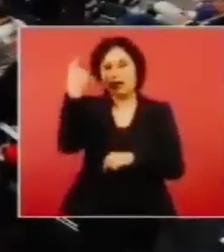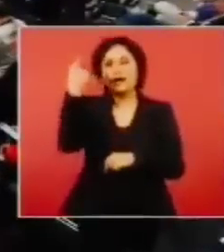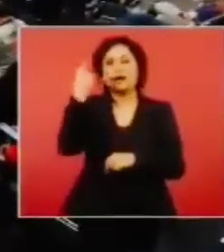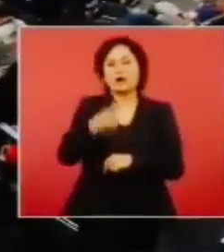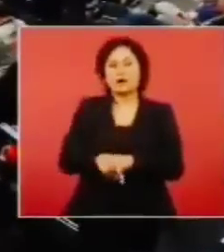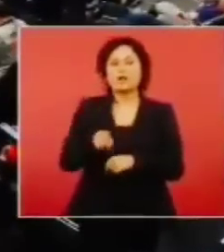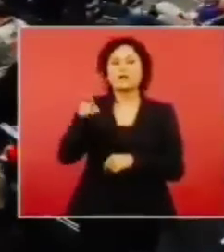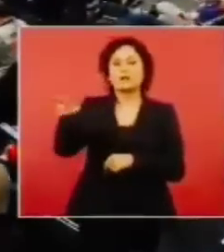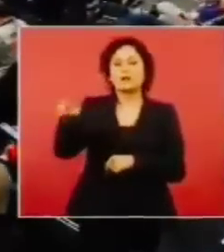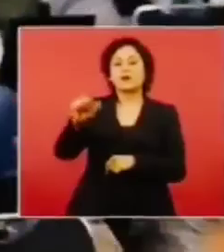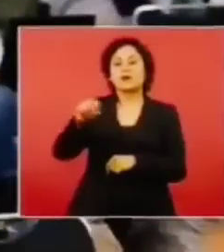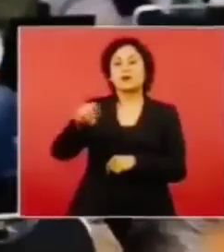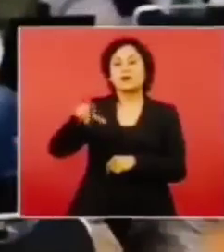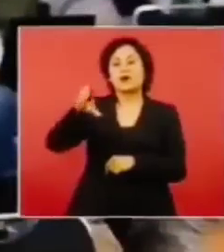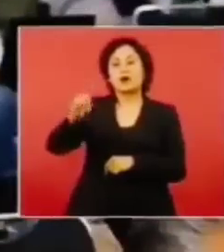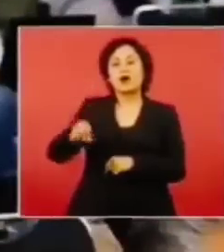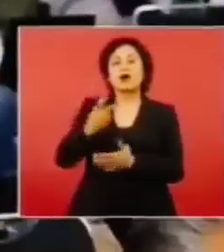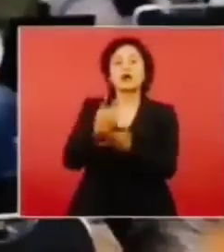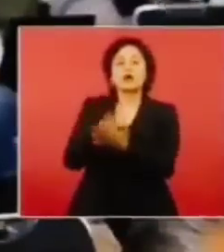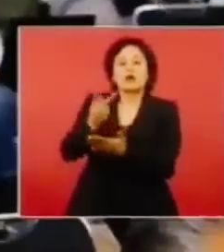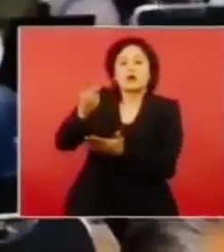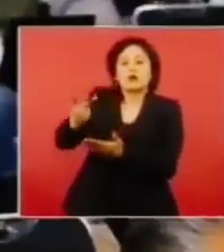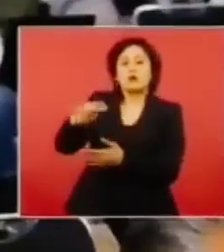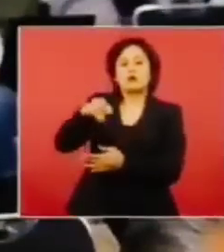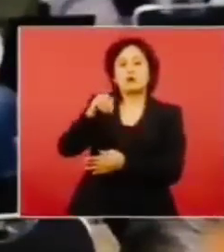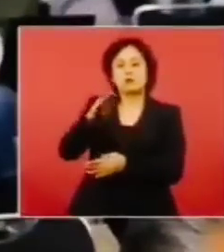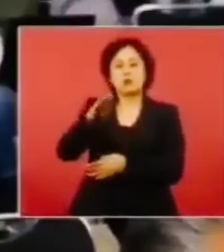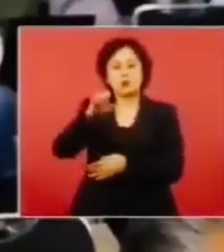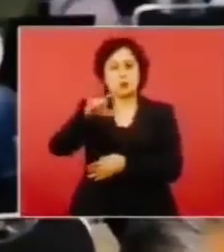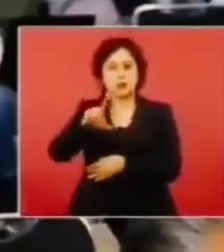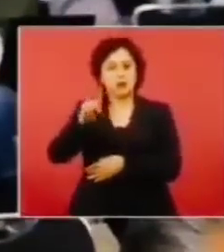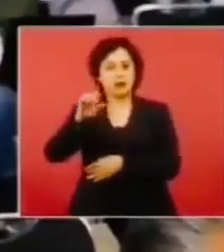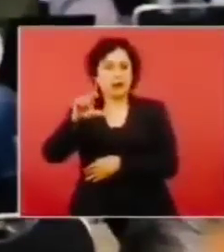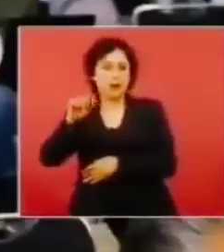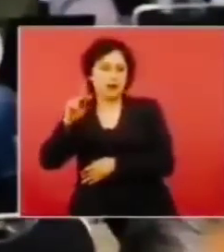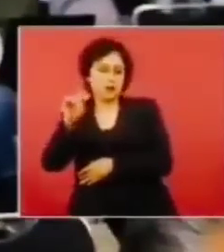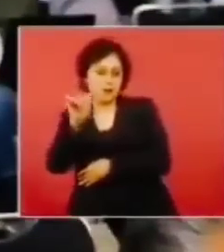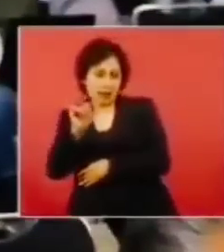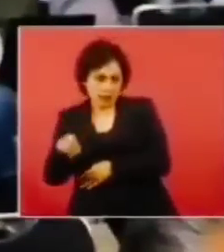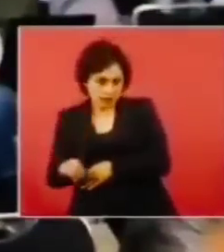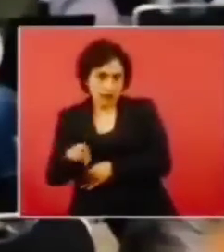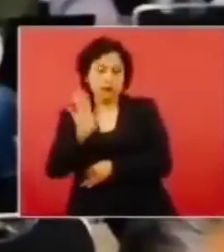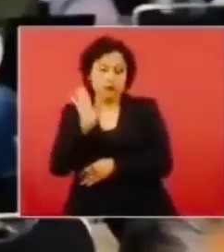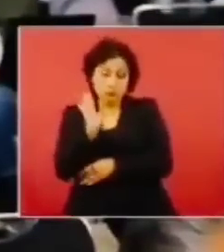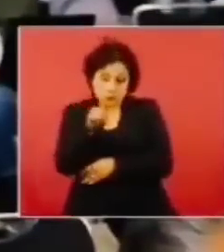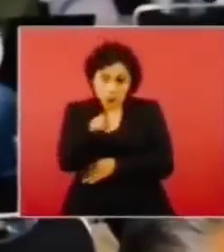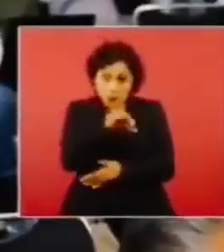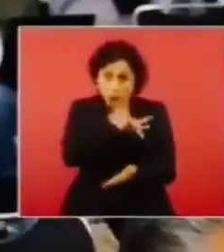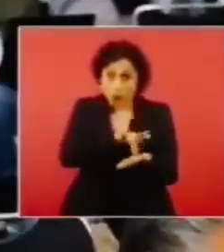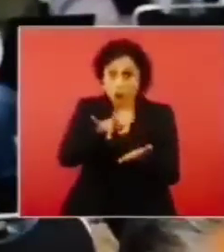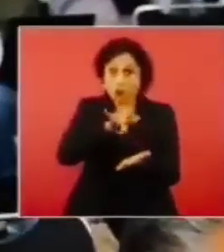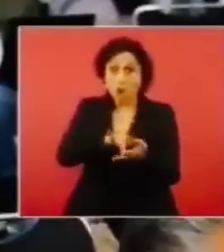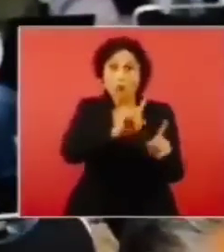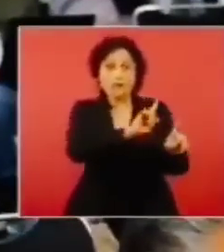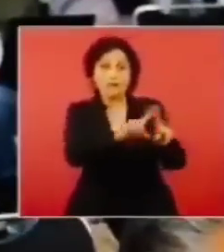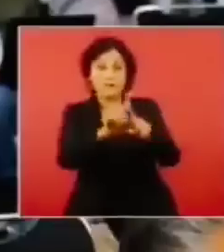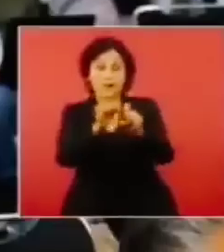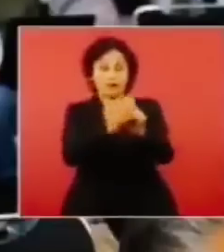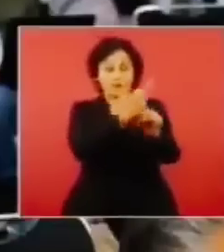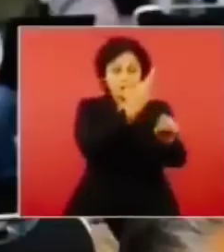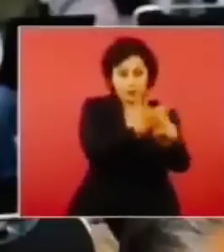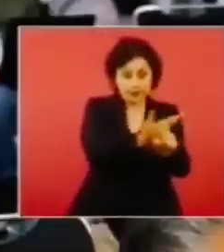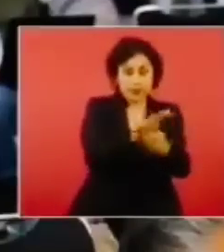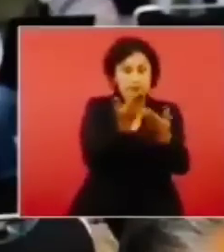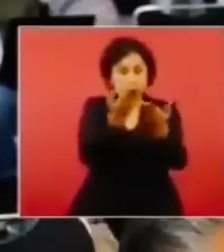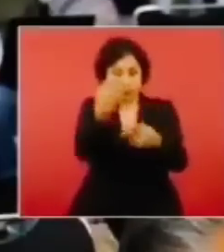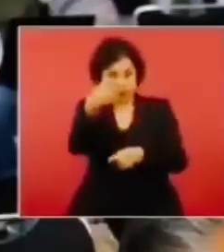Nobel de la paz con el apoyo si es si es que se puede contar con el apoyo de la secretarías de gobierno como es la secretaría